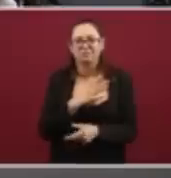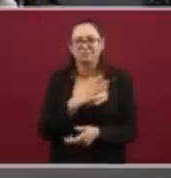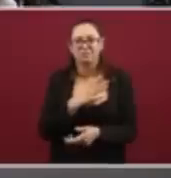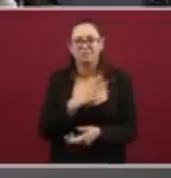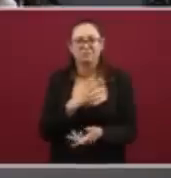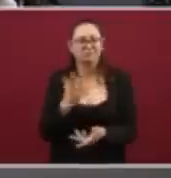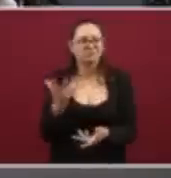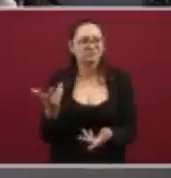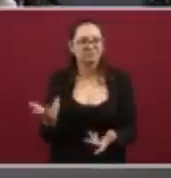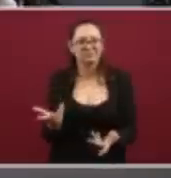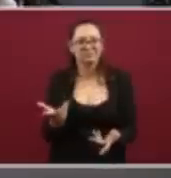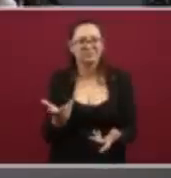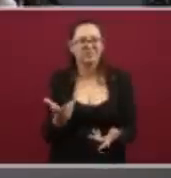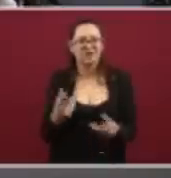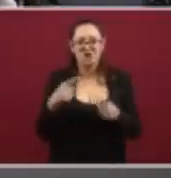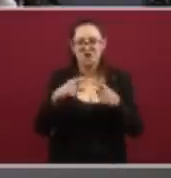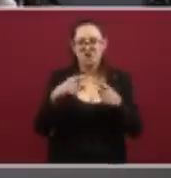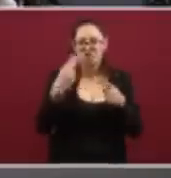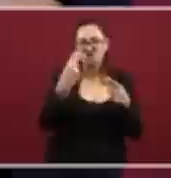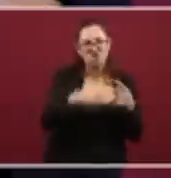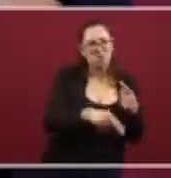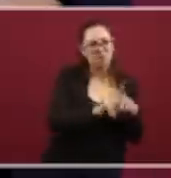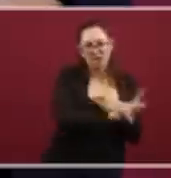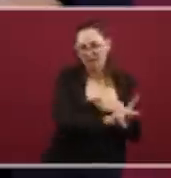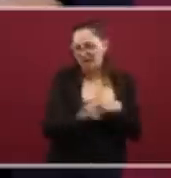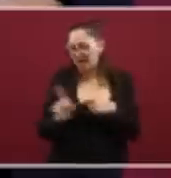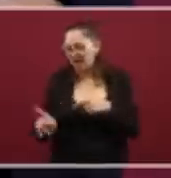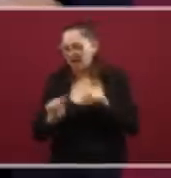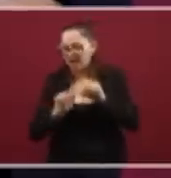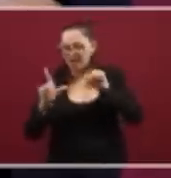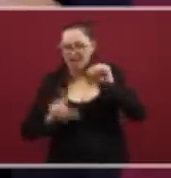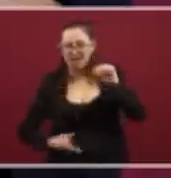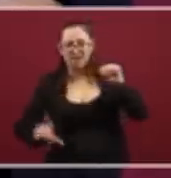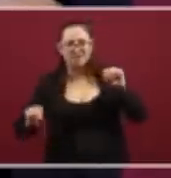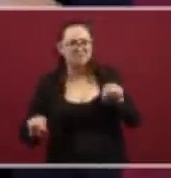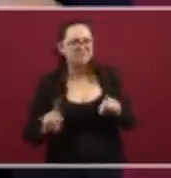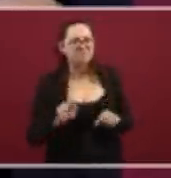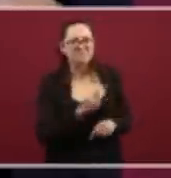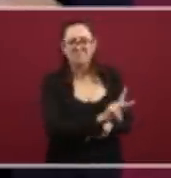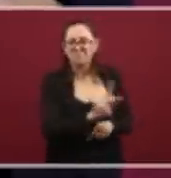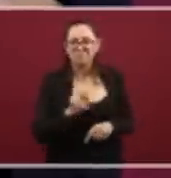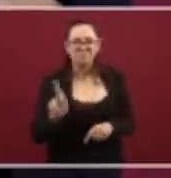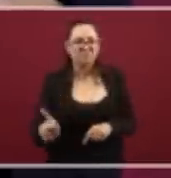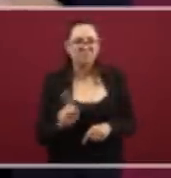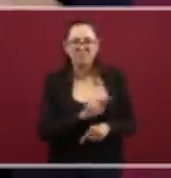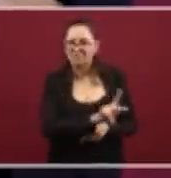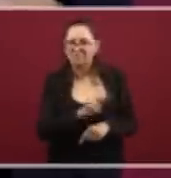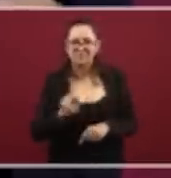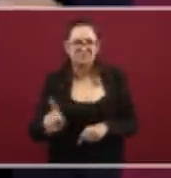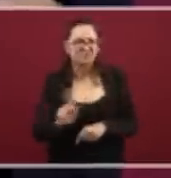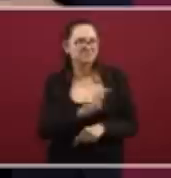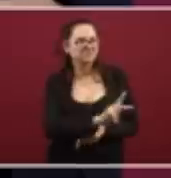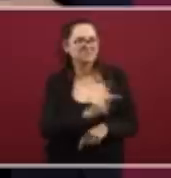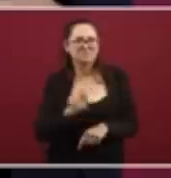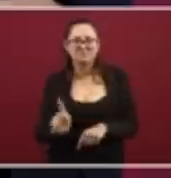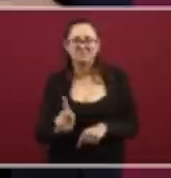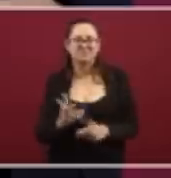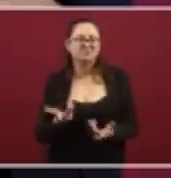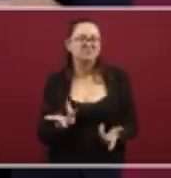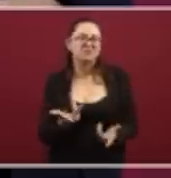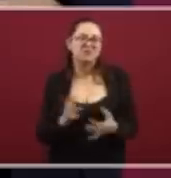y muchos apellidos parecidos a los apellidos del norte de nuestro país